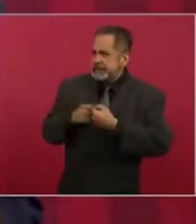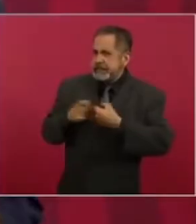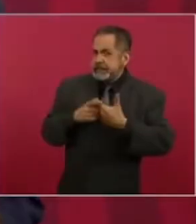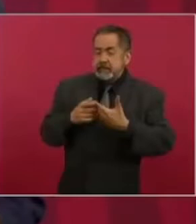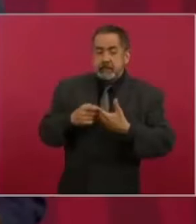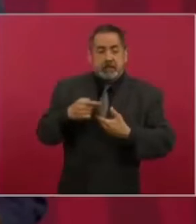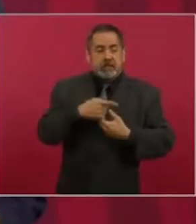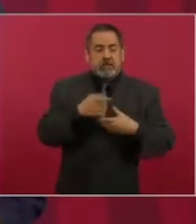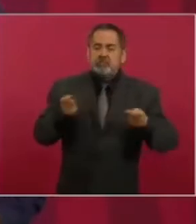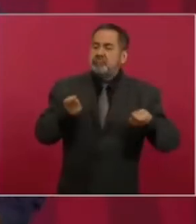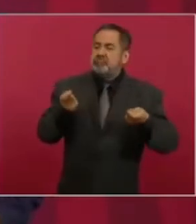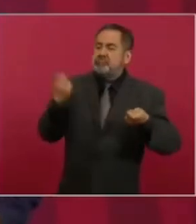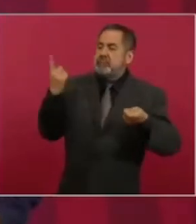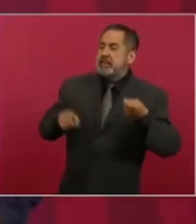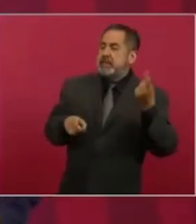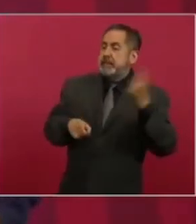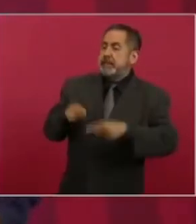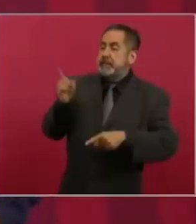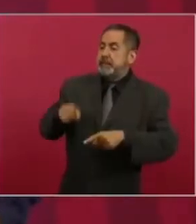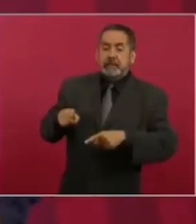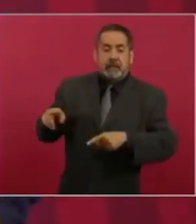son los que mandan.